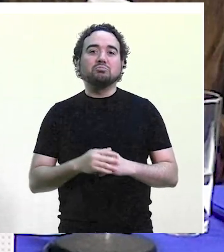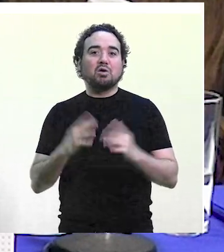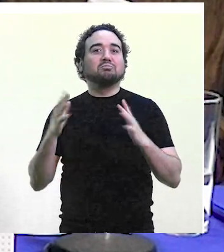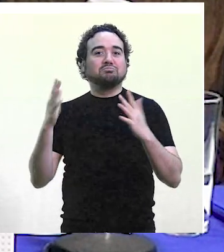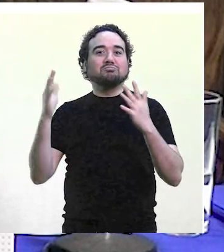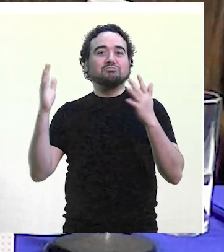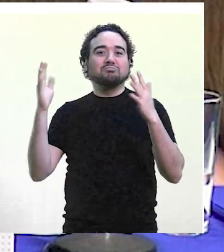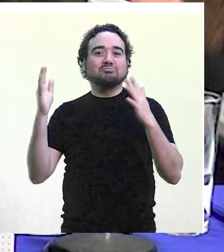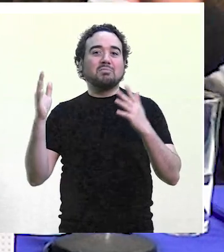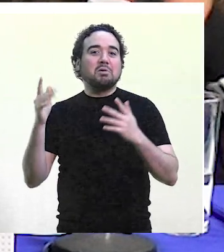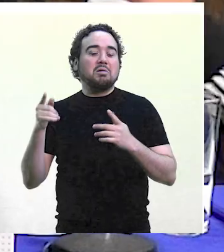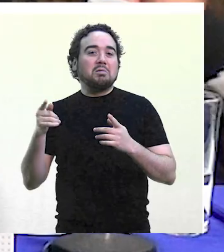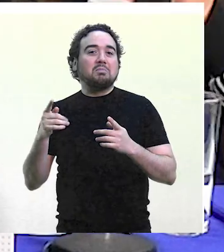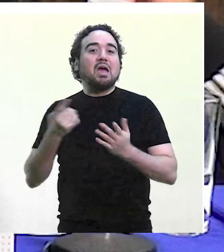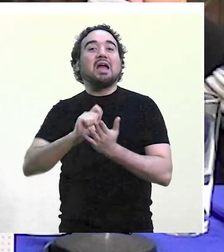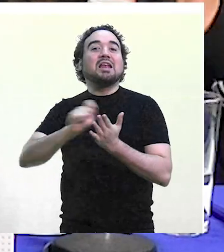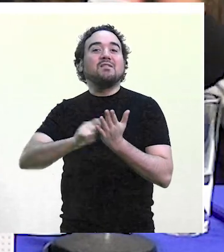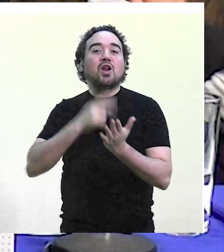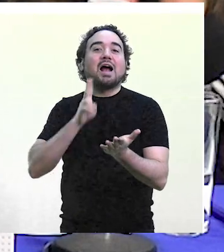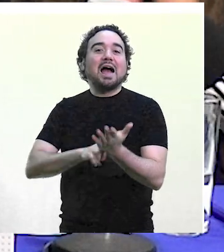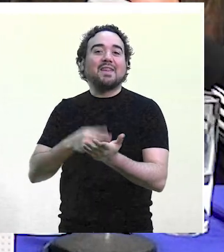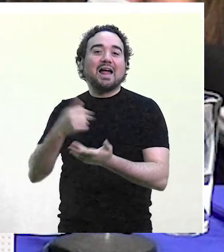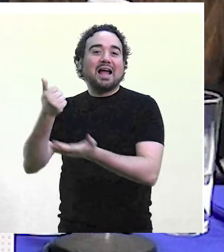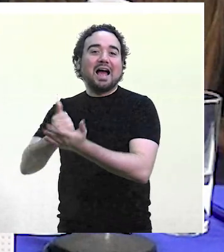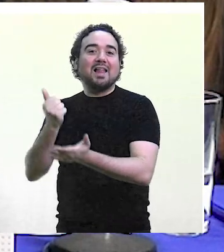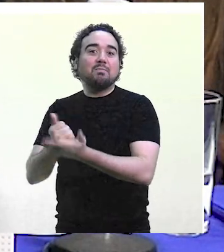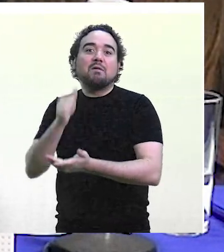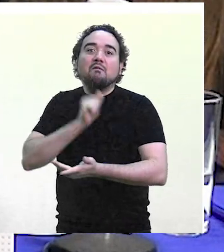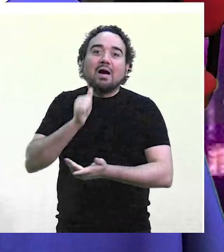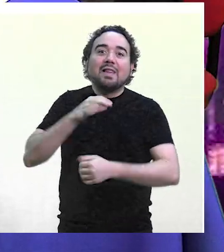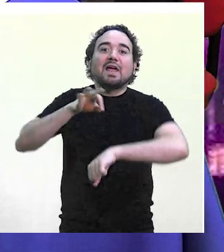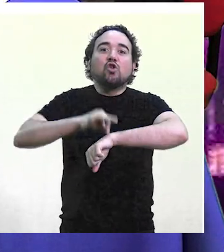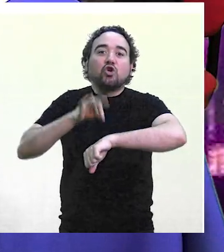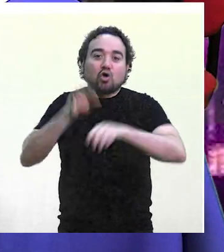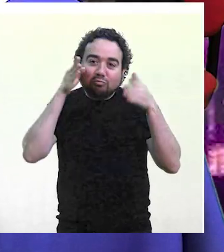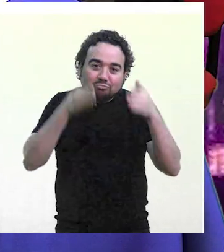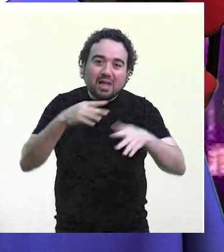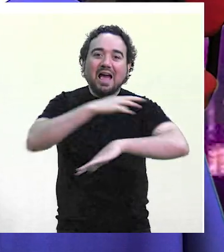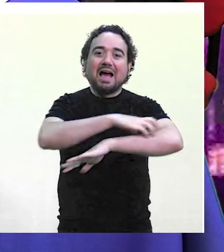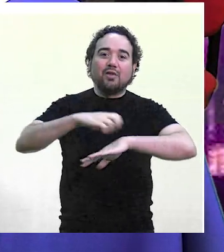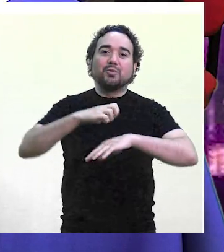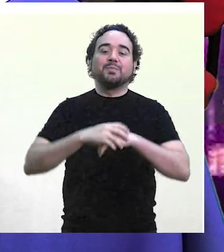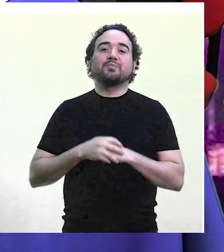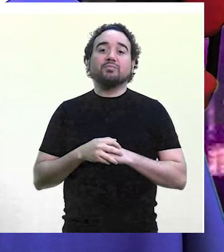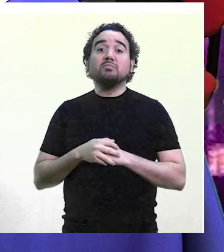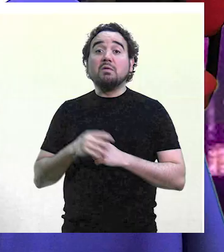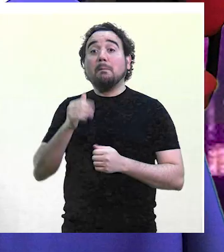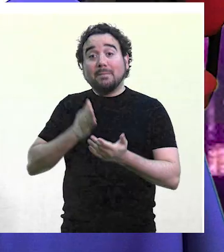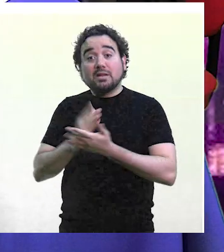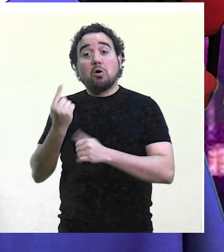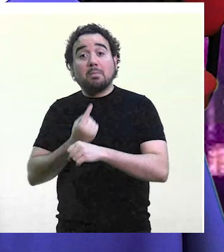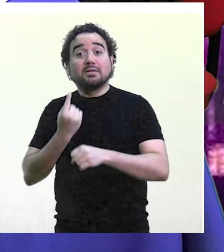en ese pueblo. Aplausos también por eso. Entonces yo creo que tenemos que empezar a molestar. Hay que perder el miedo a la matemática y ahí